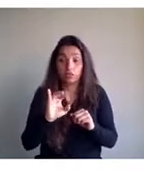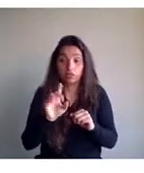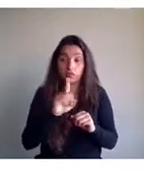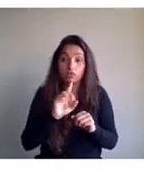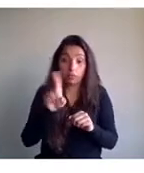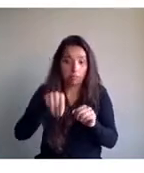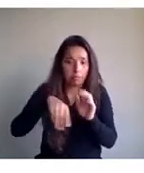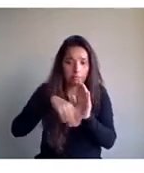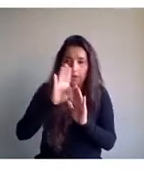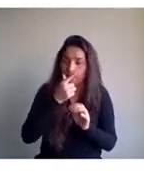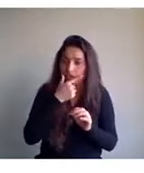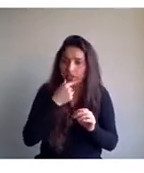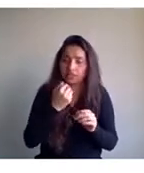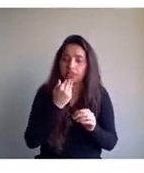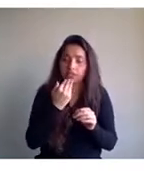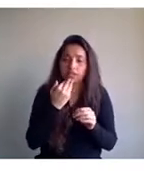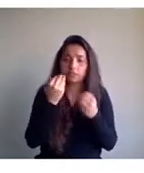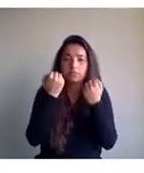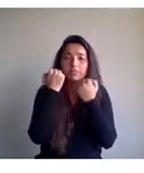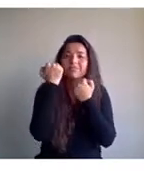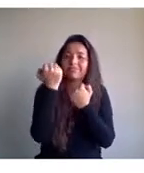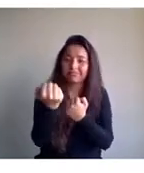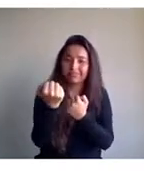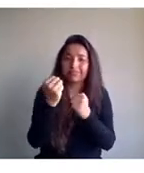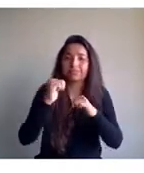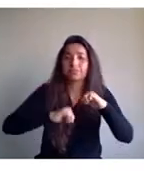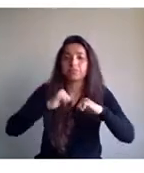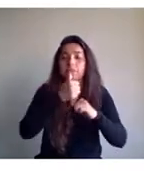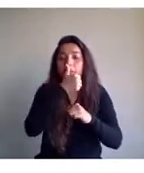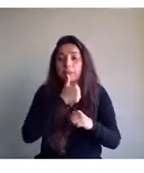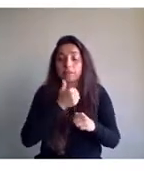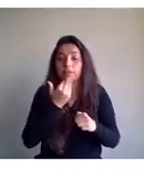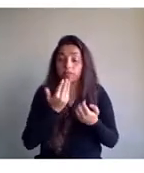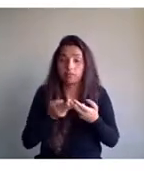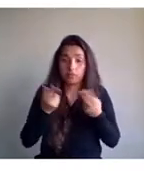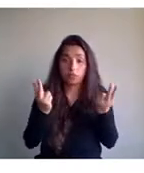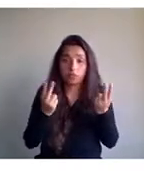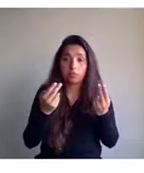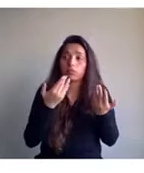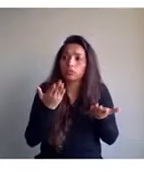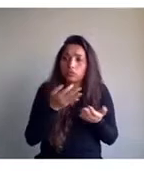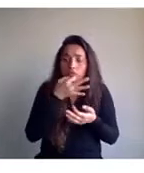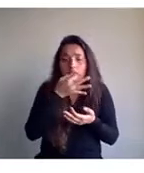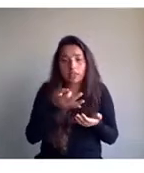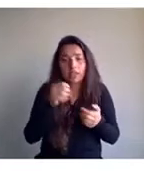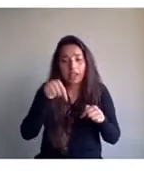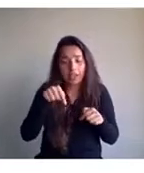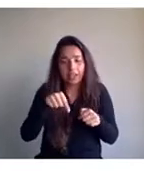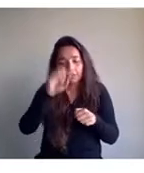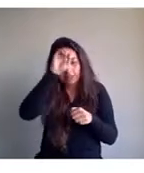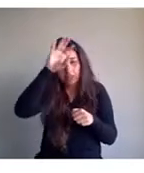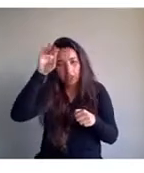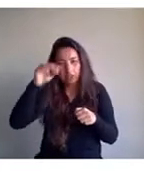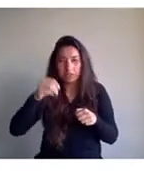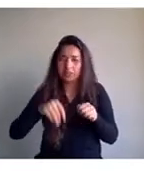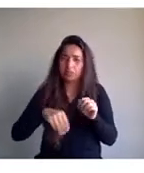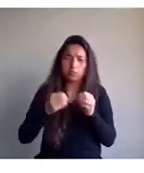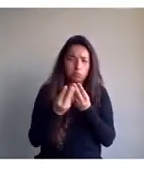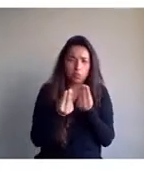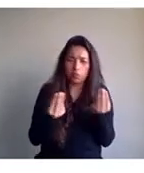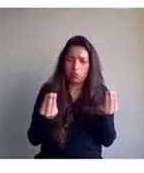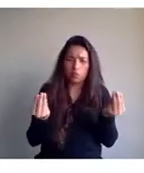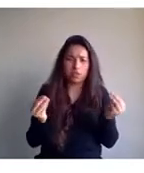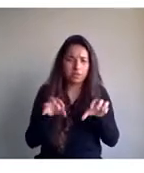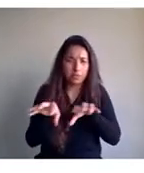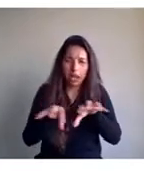en moto camino por recorrer el censo de este departamento de estadística de colombia alrededor del 7.5